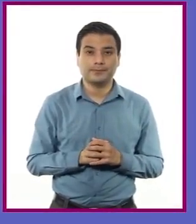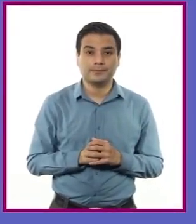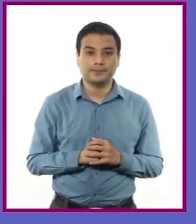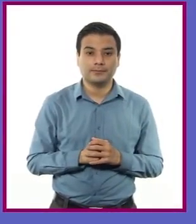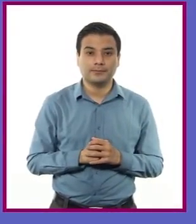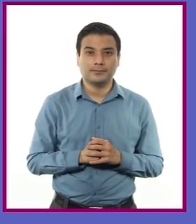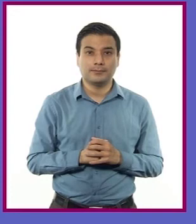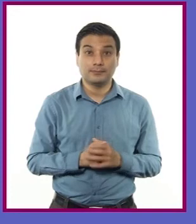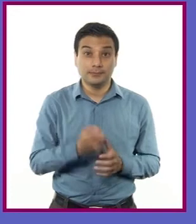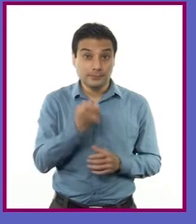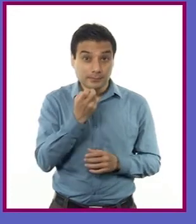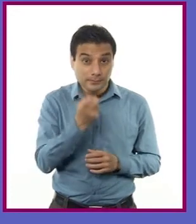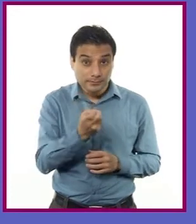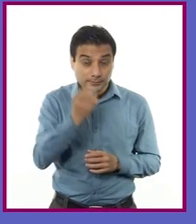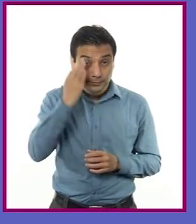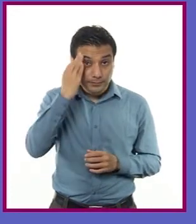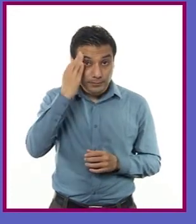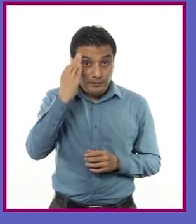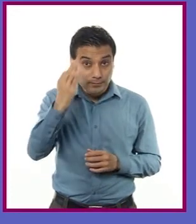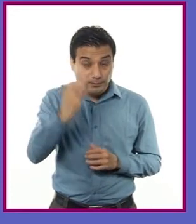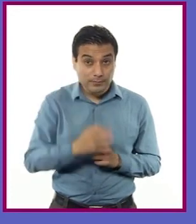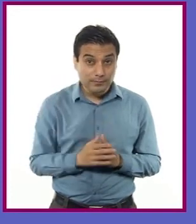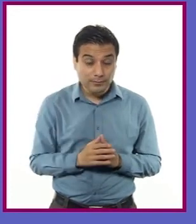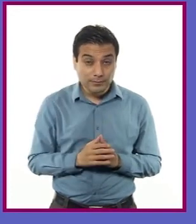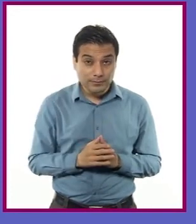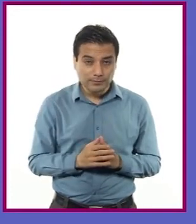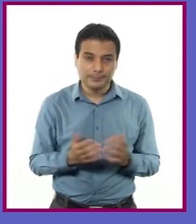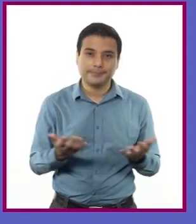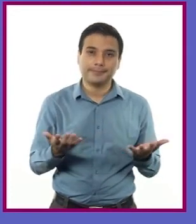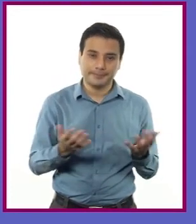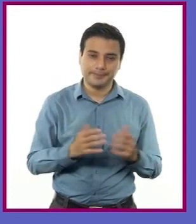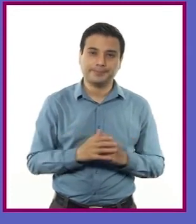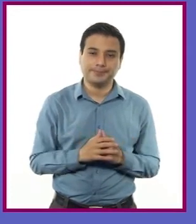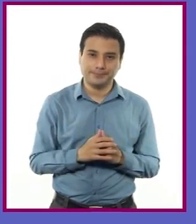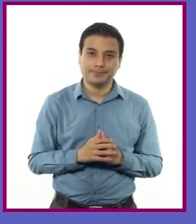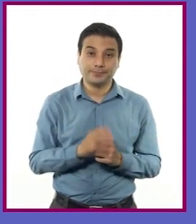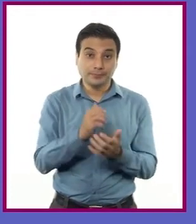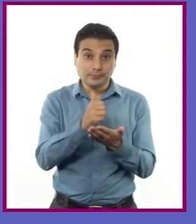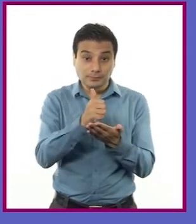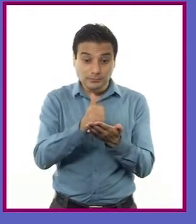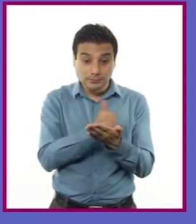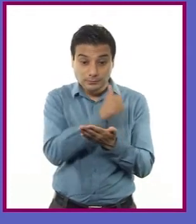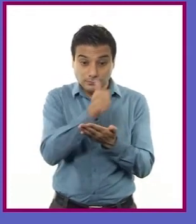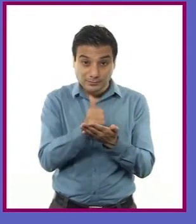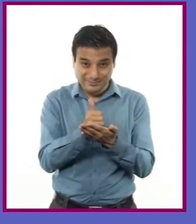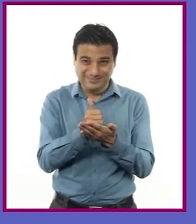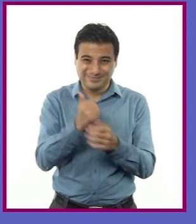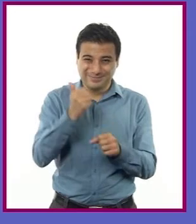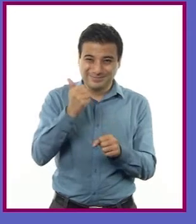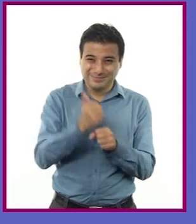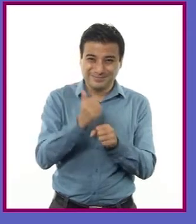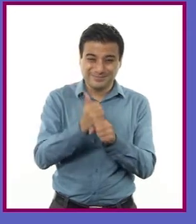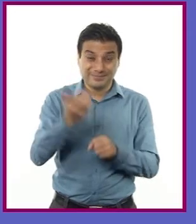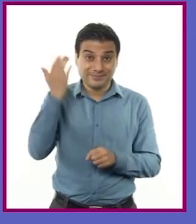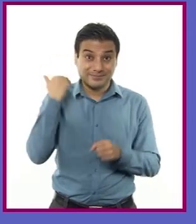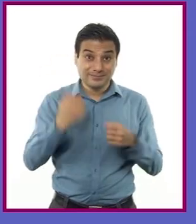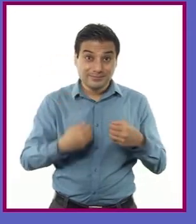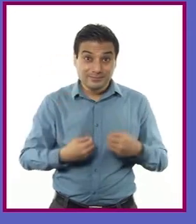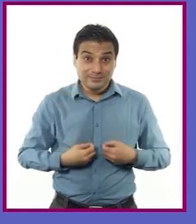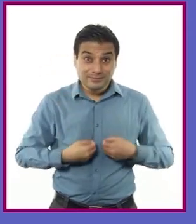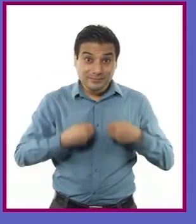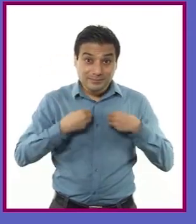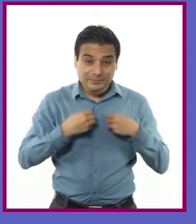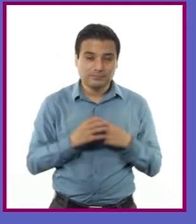Desde esa época, muy poco quedaba ya de la grandiosa ciudad de sus abuelos. Son los